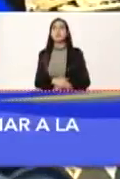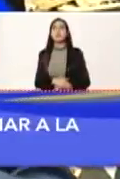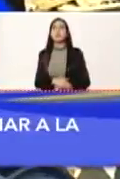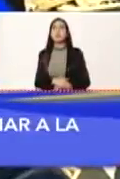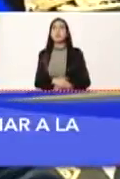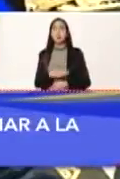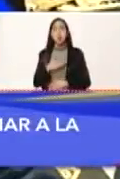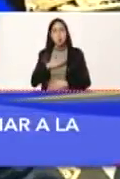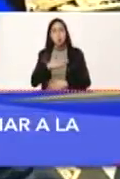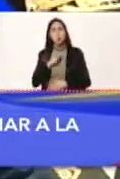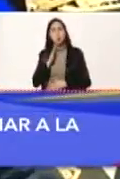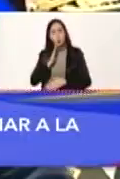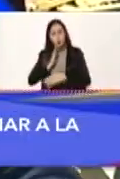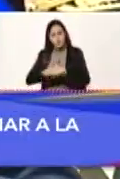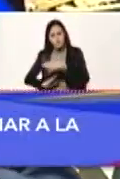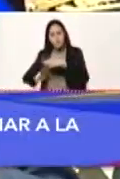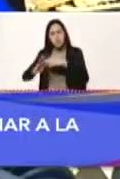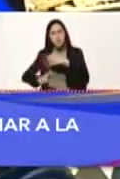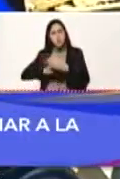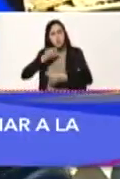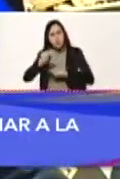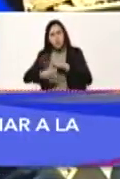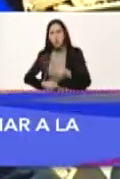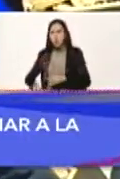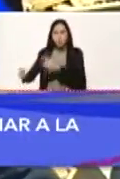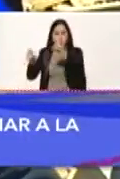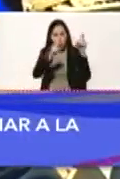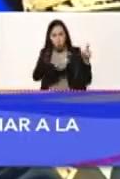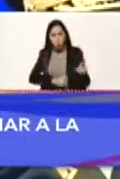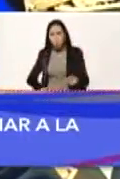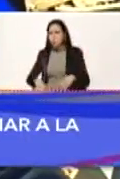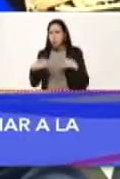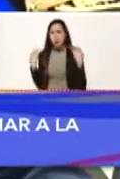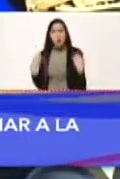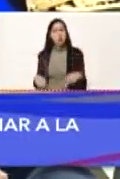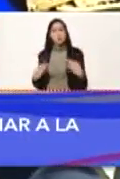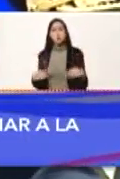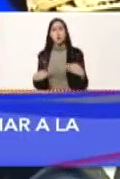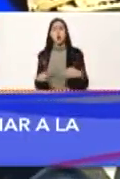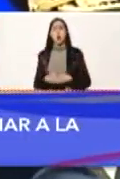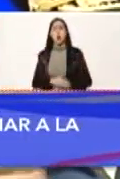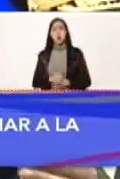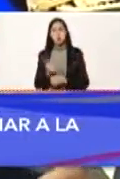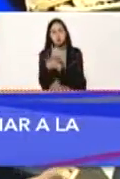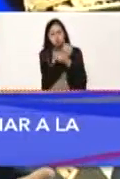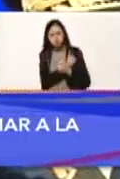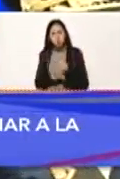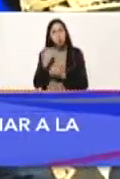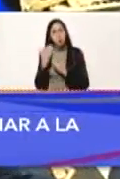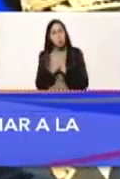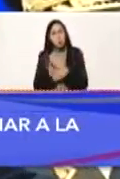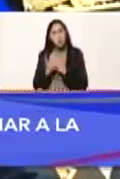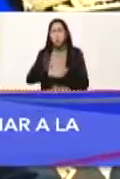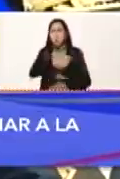Cultivo la humildad, la sencillez, el amor y el cariño por los